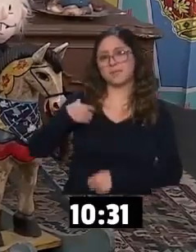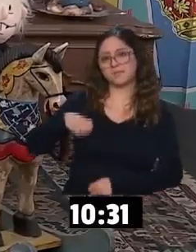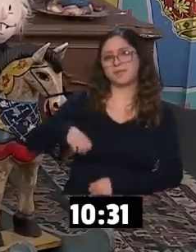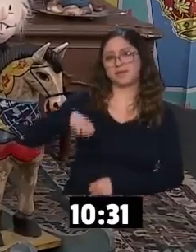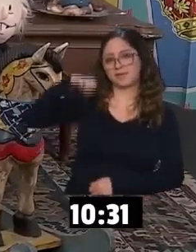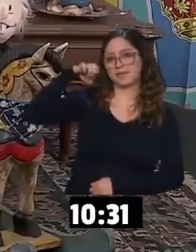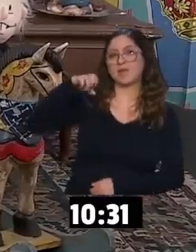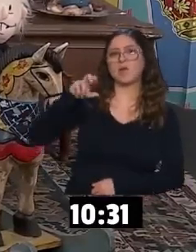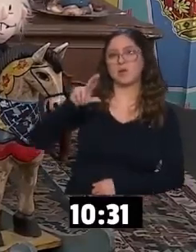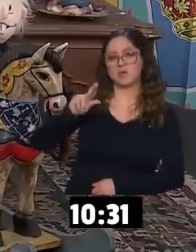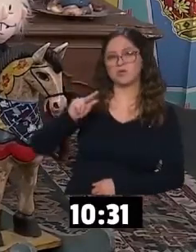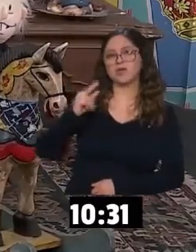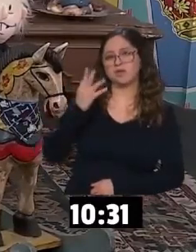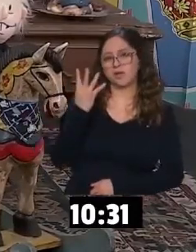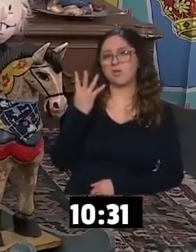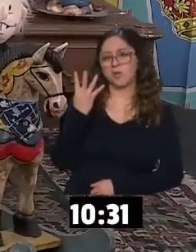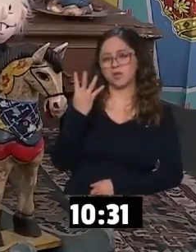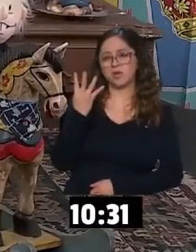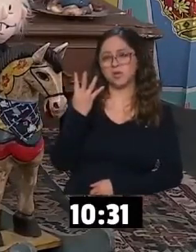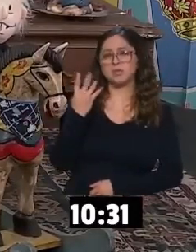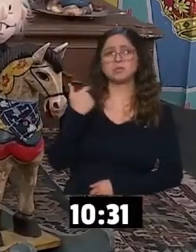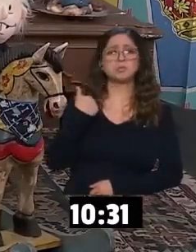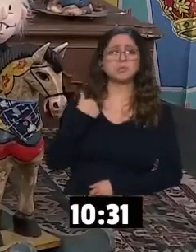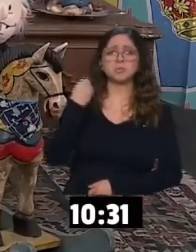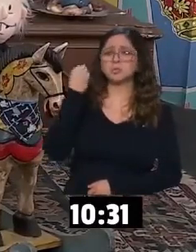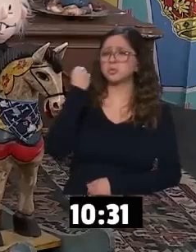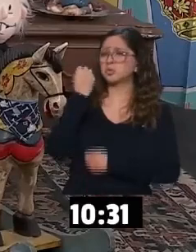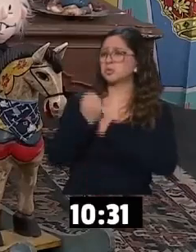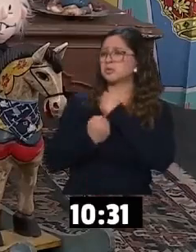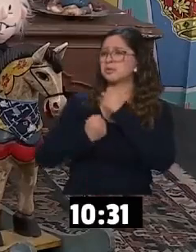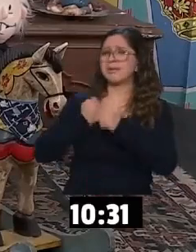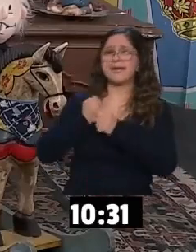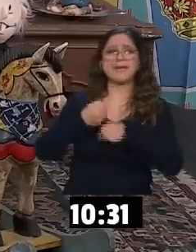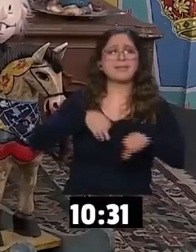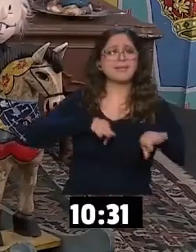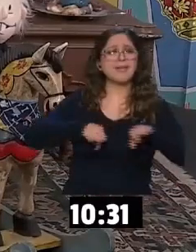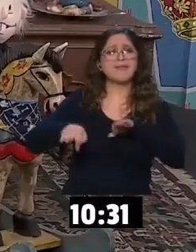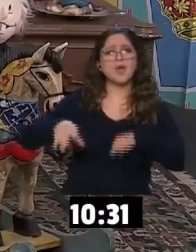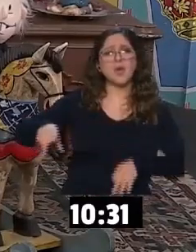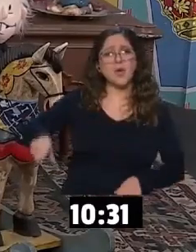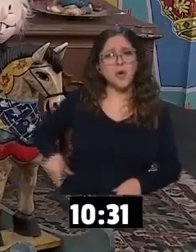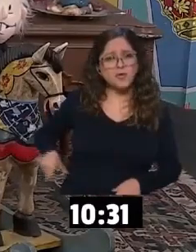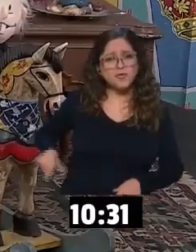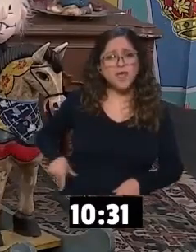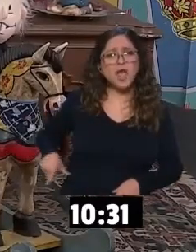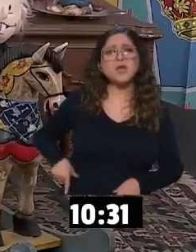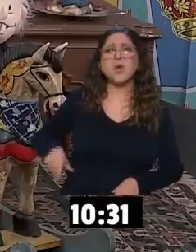se ve Tengo usted muchos más años, chavo. tengo muchos años de funcionario público y de funcionario universitario.